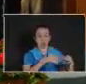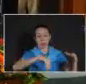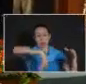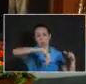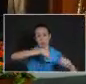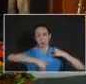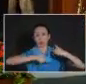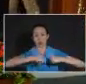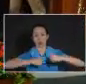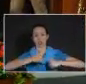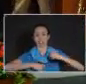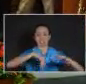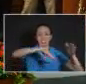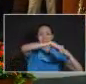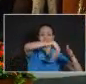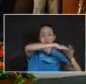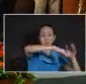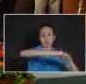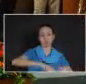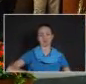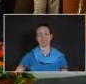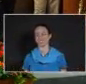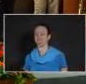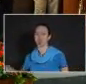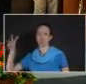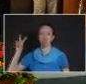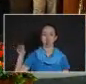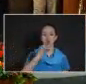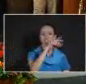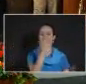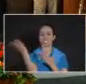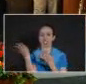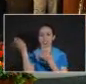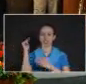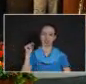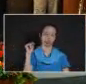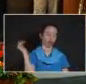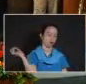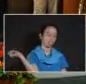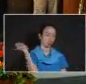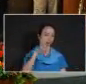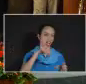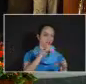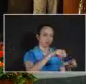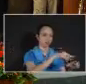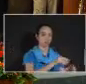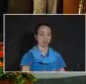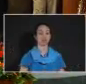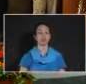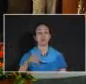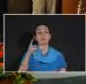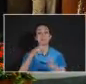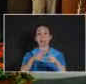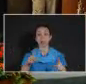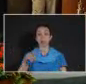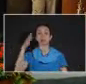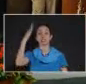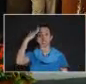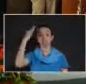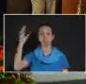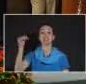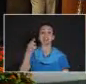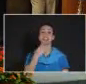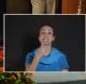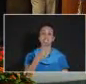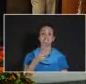es una basura. Eso es lo que dicen. Pero ¿sabe qué? ¿Qué dicen los que les han ganado o